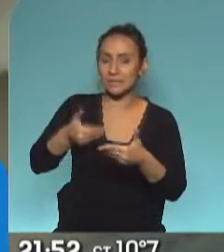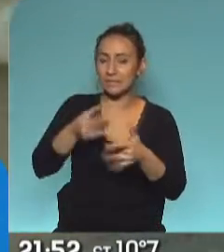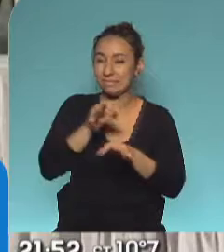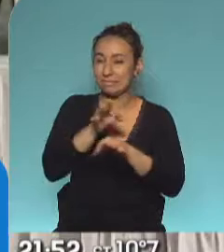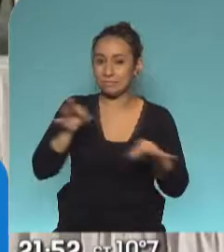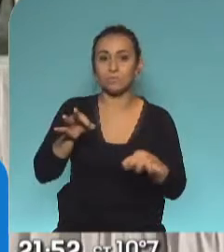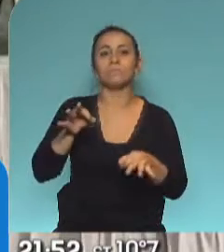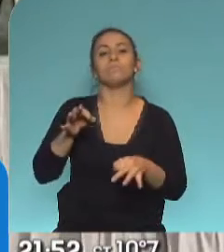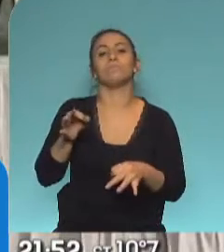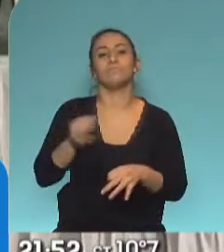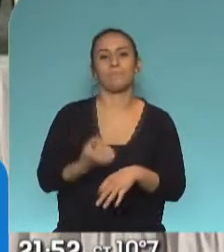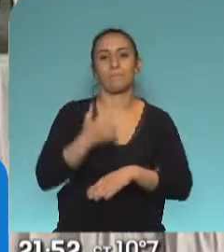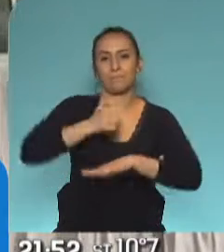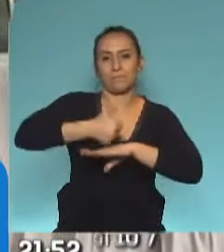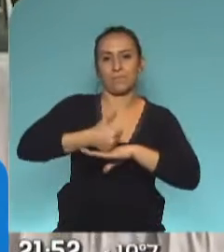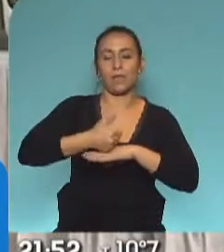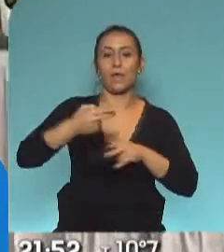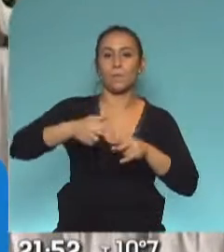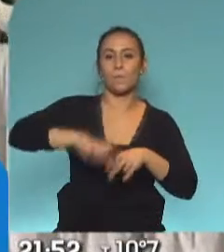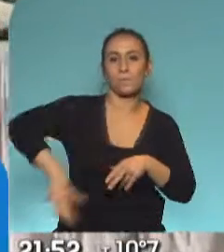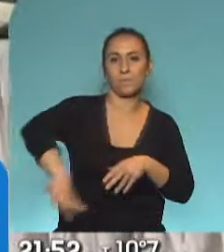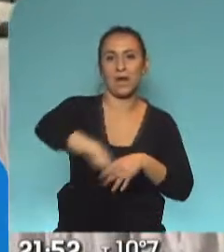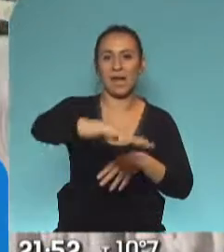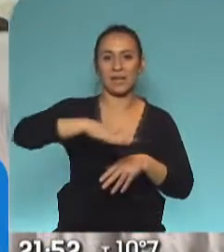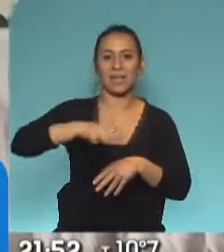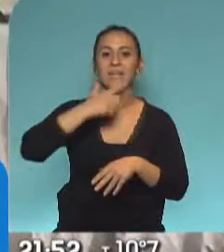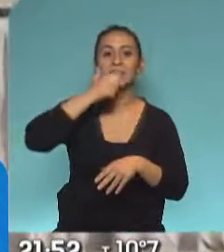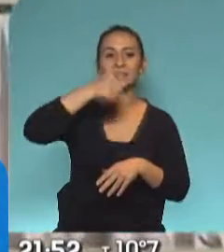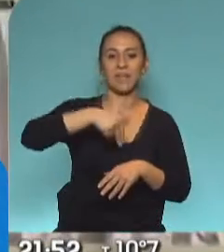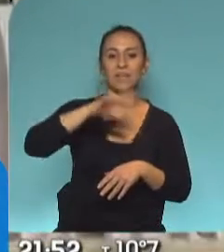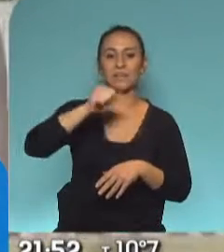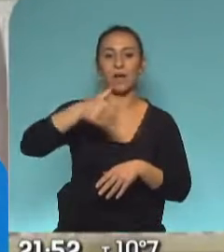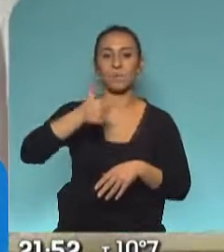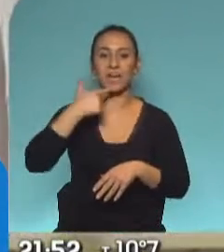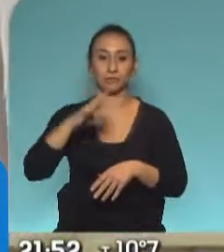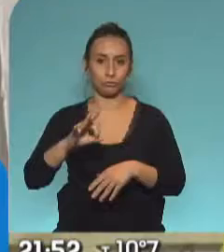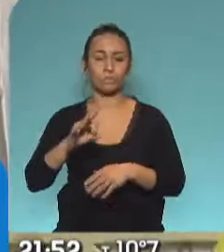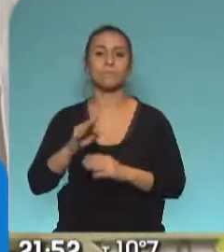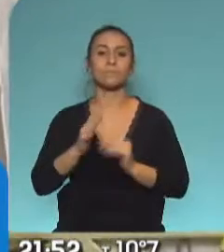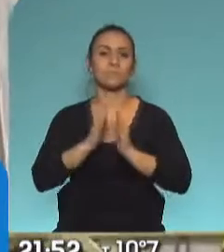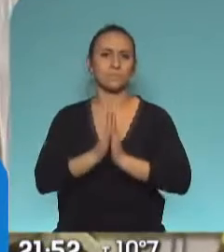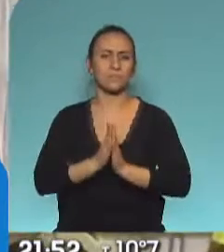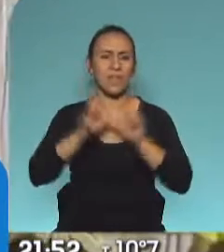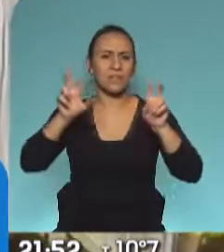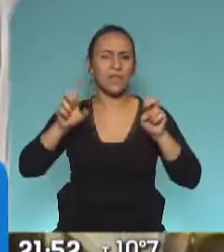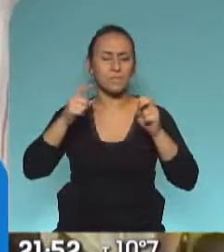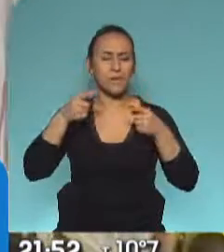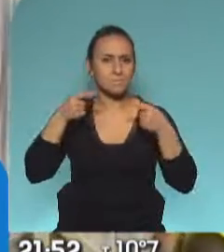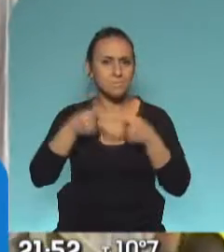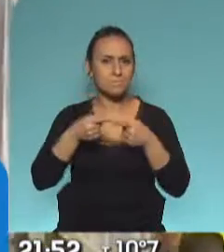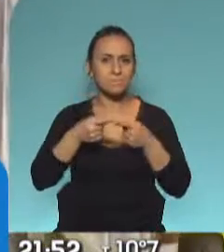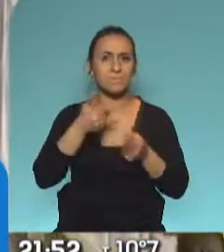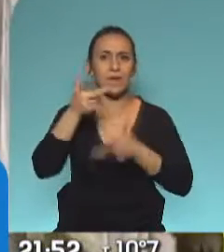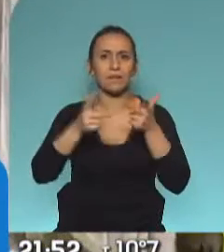con varios cientos de fieles en el patio de San Damaso. El tema central de la catequesis fue la solidaridad, de la